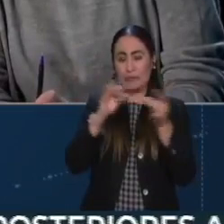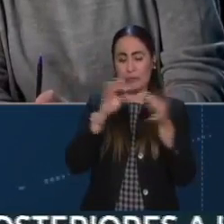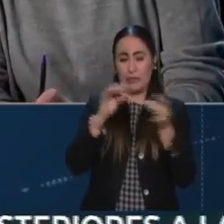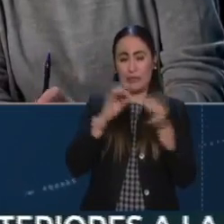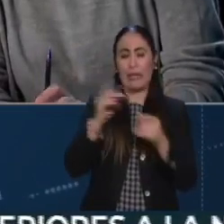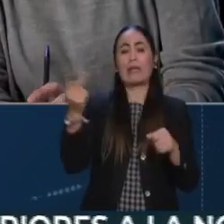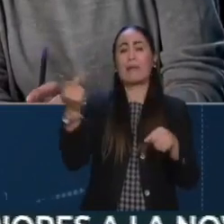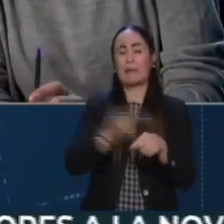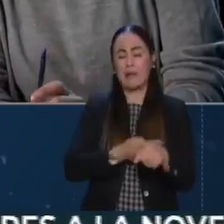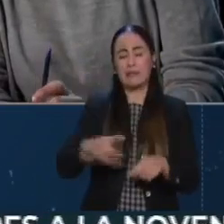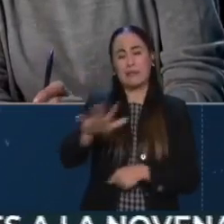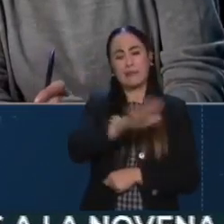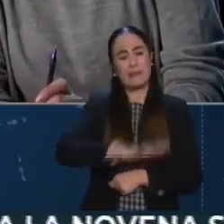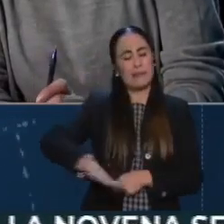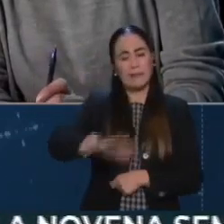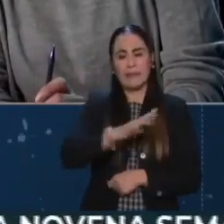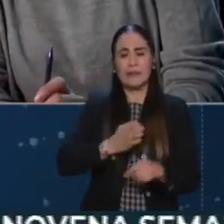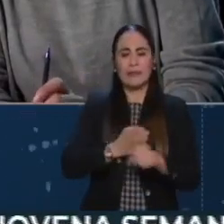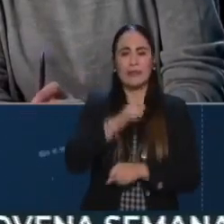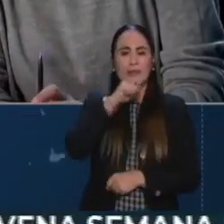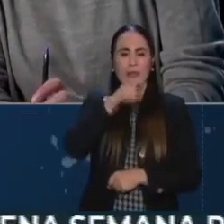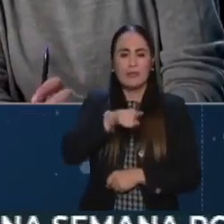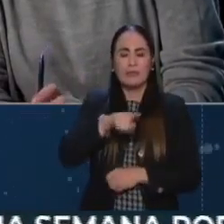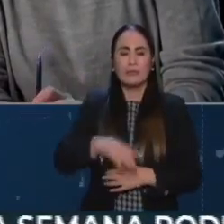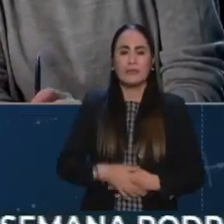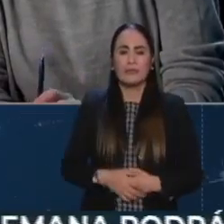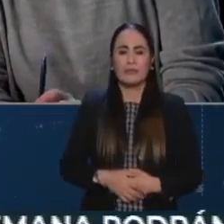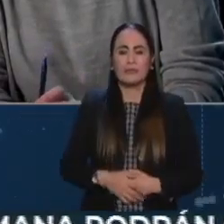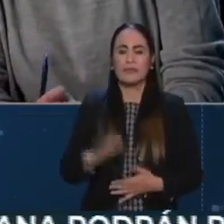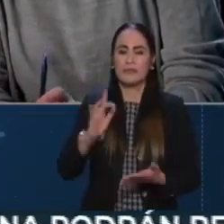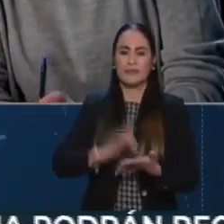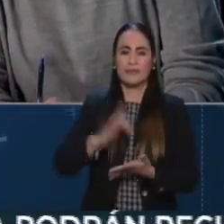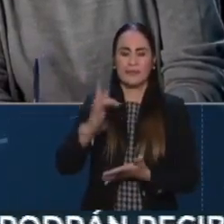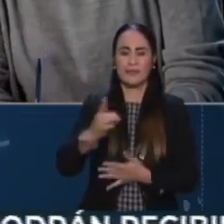lo que sucede lamentablemente allá en el estado de Jalisco. Gracias, fue un placer.